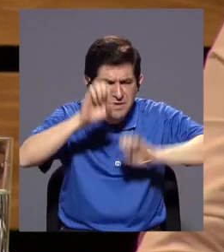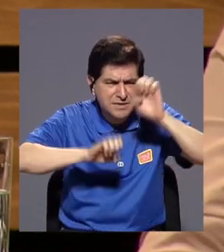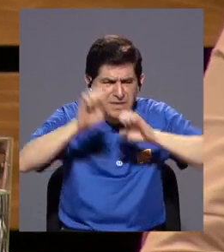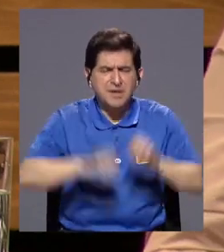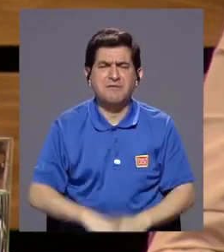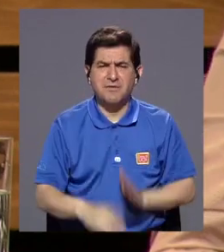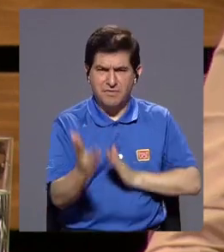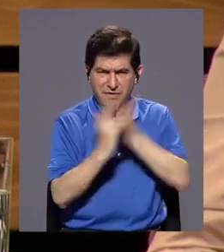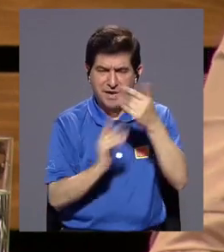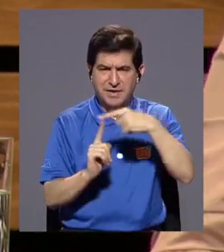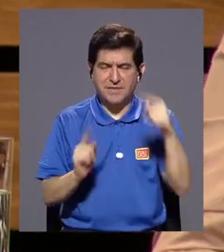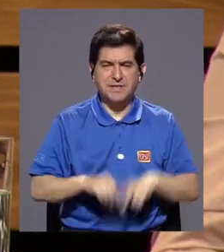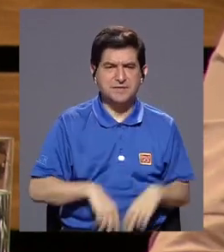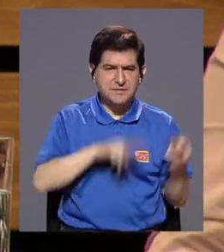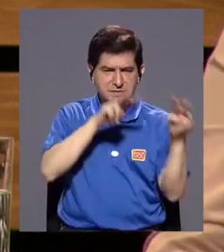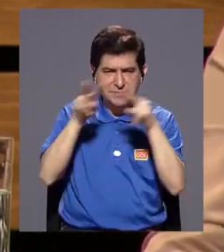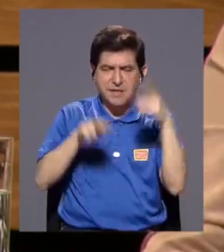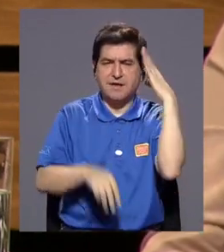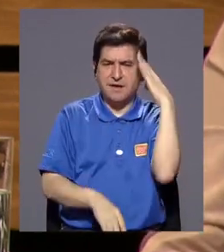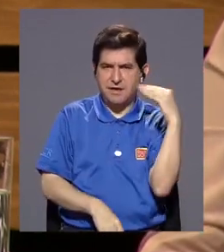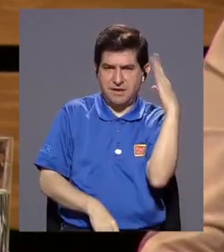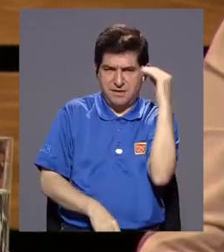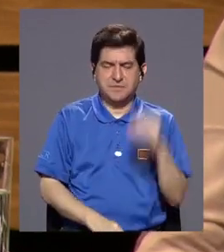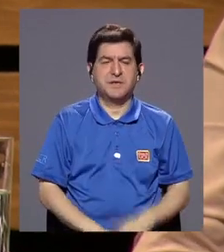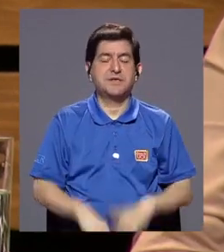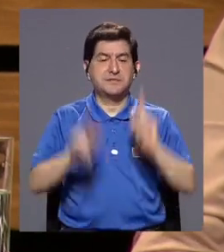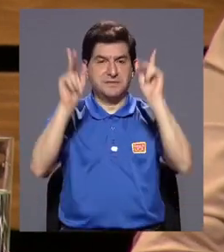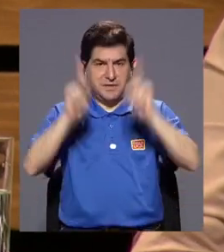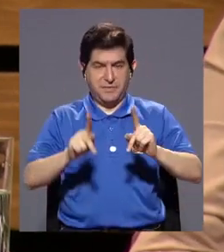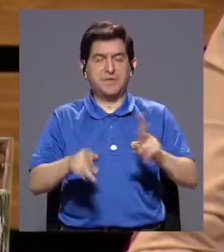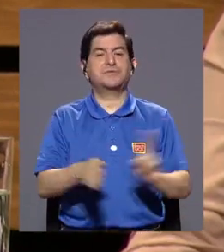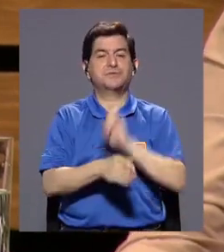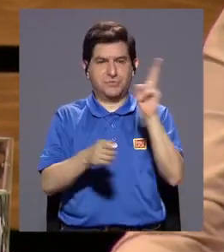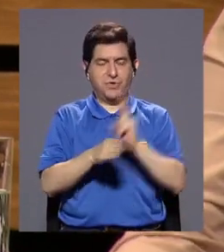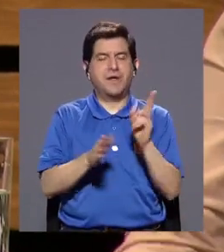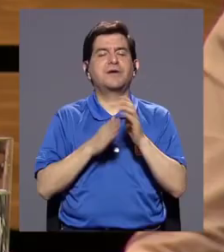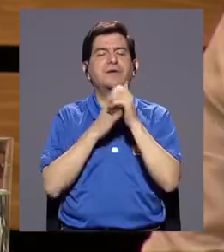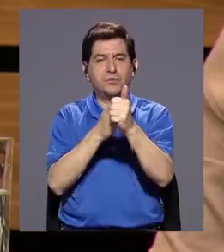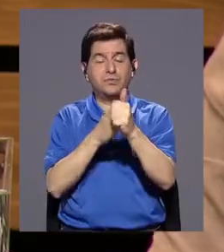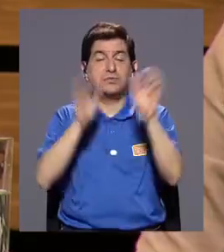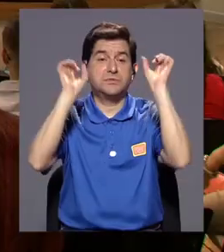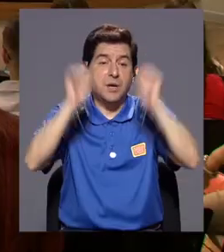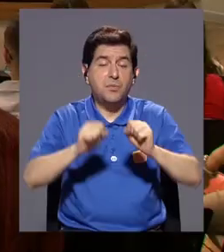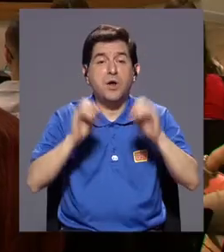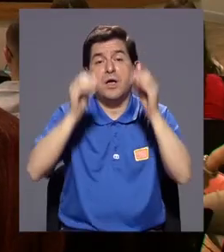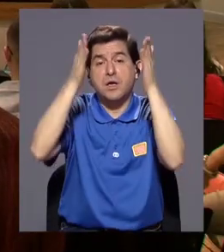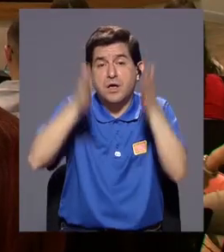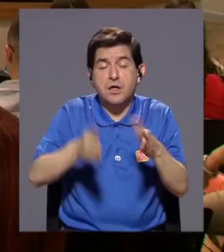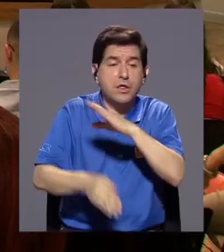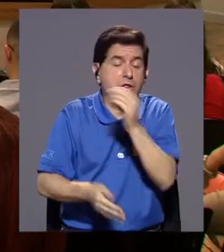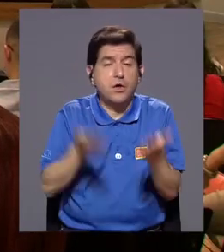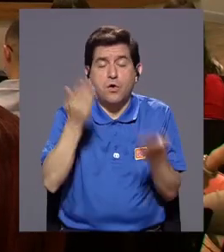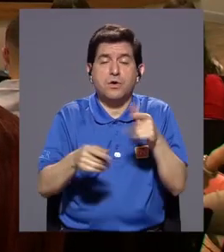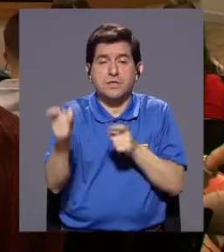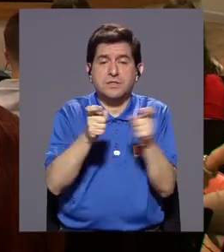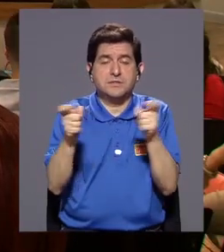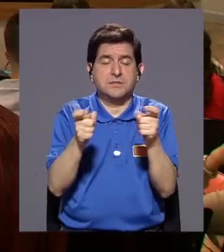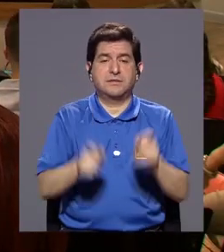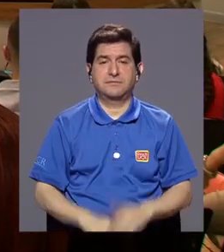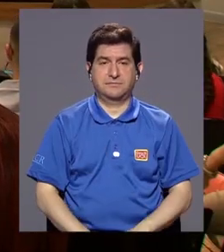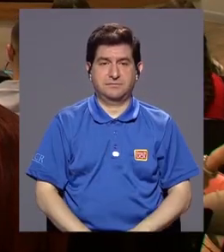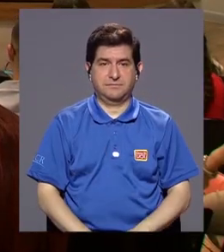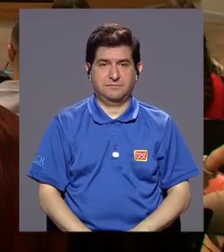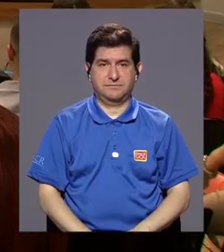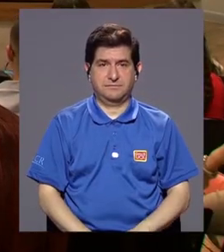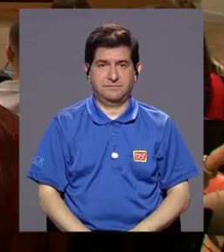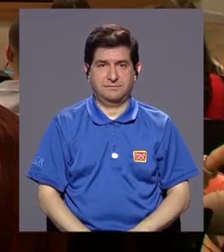y la experiencia de la persona que utiliza la guía, que puede ser docente o puede ser administrativo. Desde la perspectiva